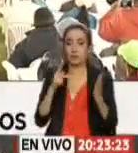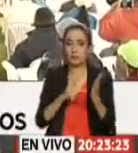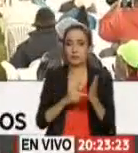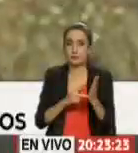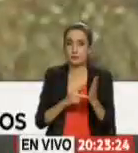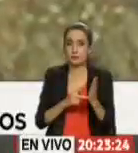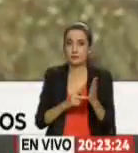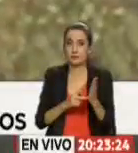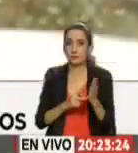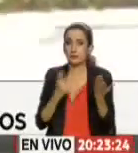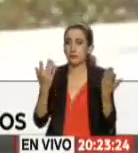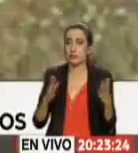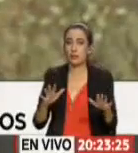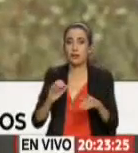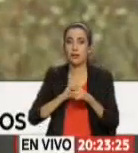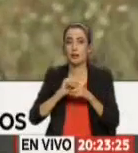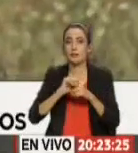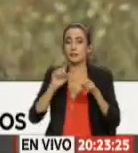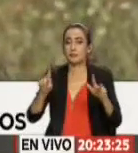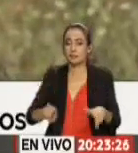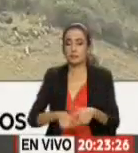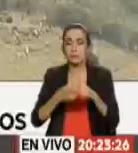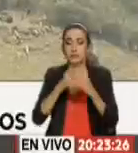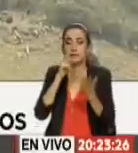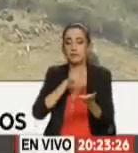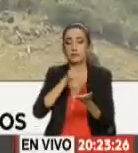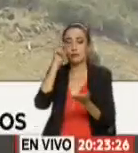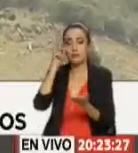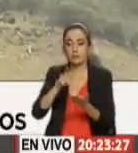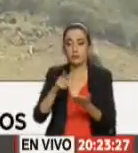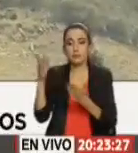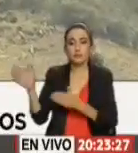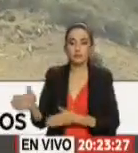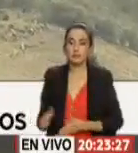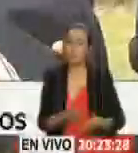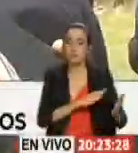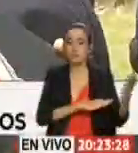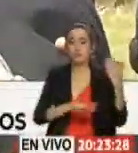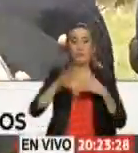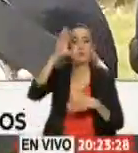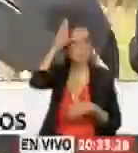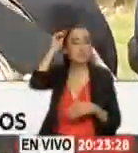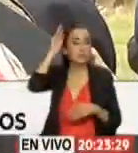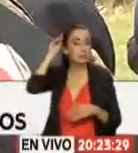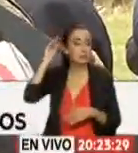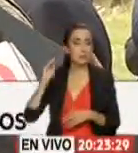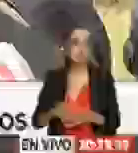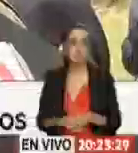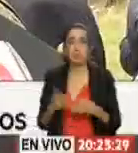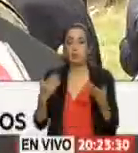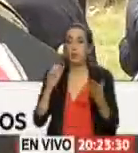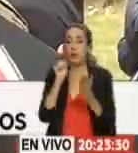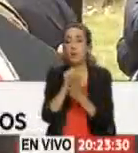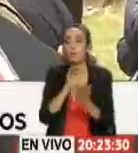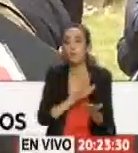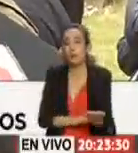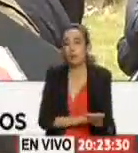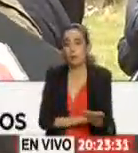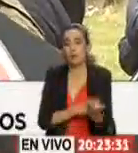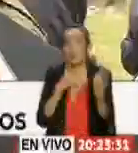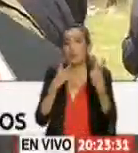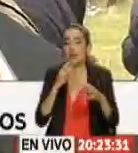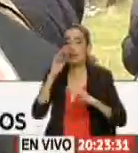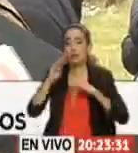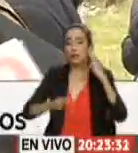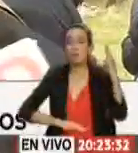Siembra Cebada se aplica inicialmente en Pichincha, Cotopaxi y Chimborazo. Es que esto es un proyecto que empezó con investigación y que en el